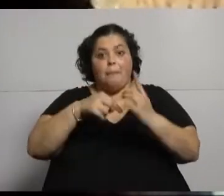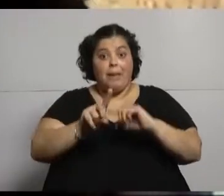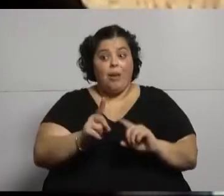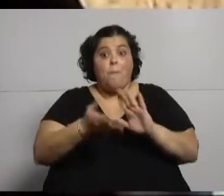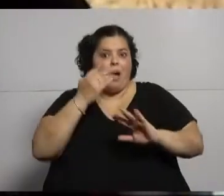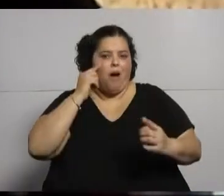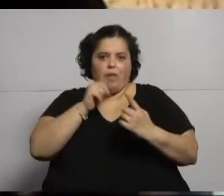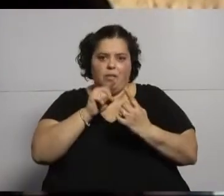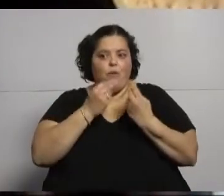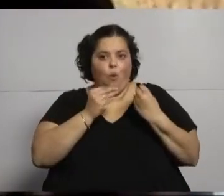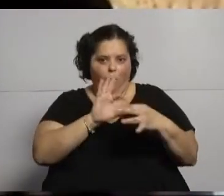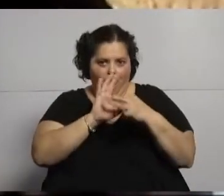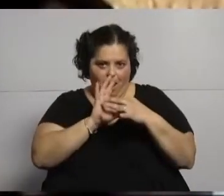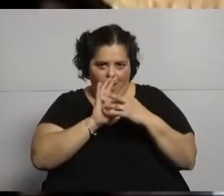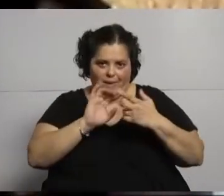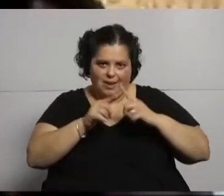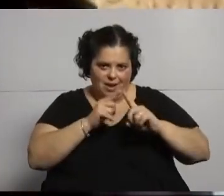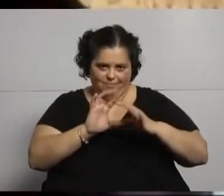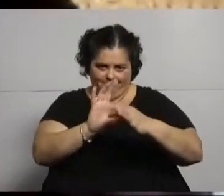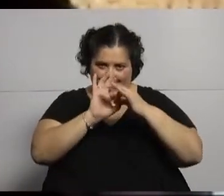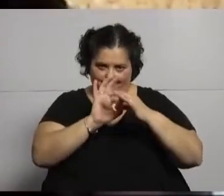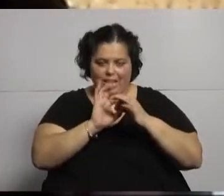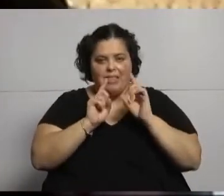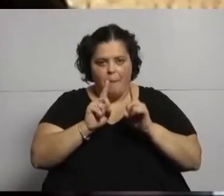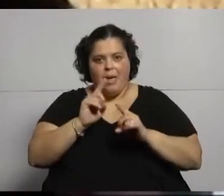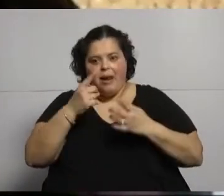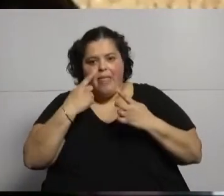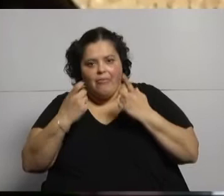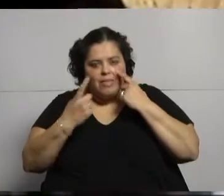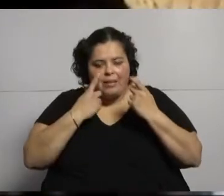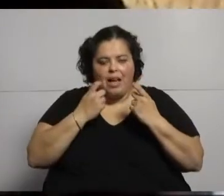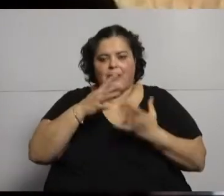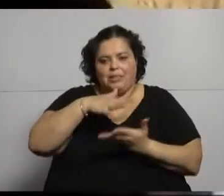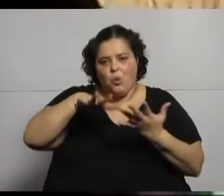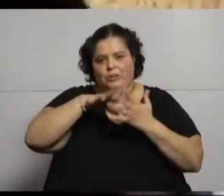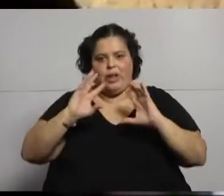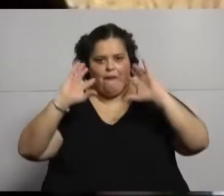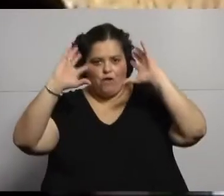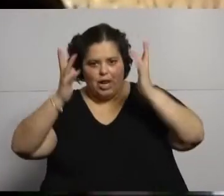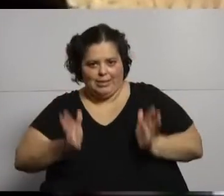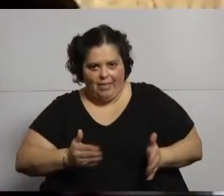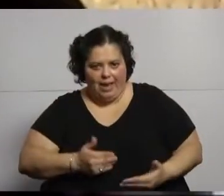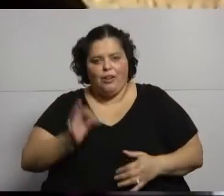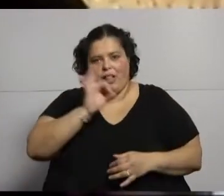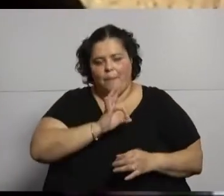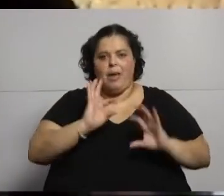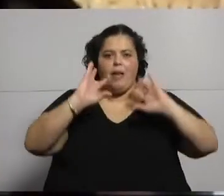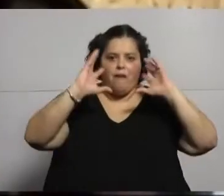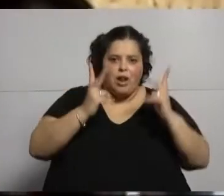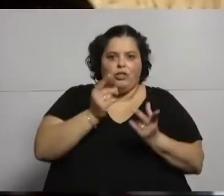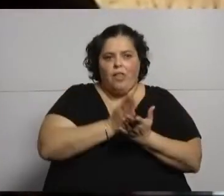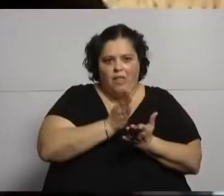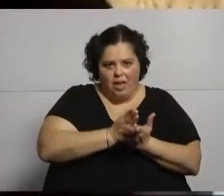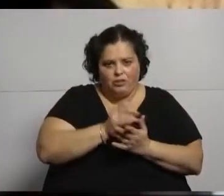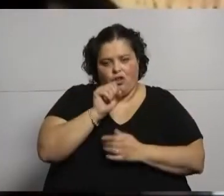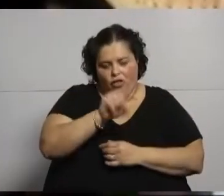los vínculos y detectamos situaciones de violencia de género, cuestiones de vulneración de derechos en niños y niñas, teniendo